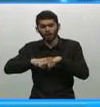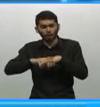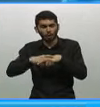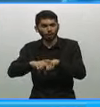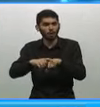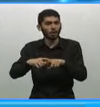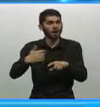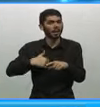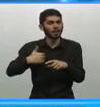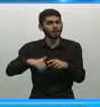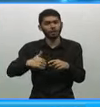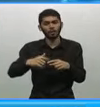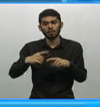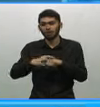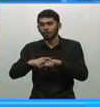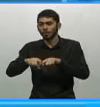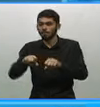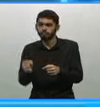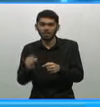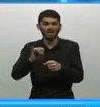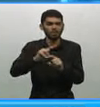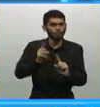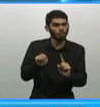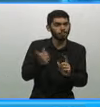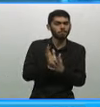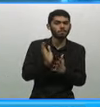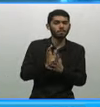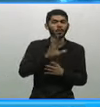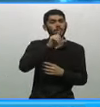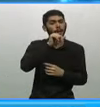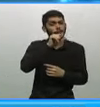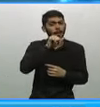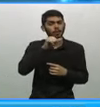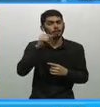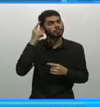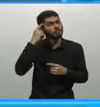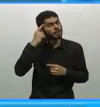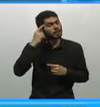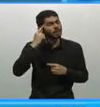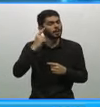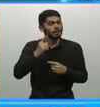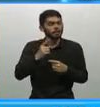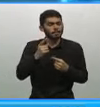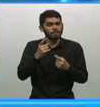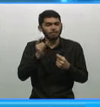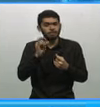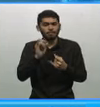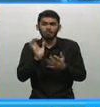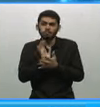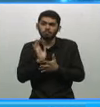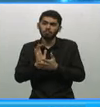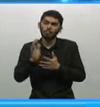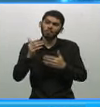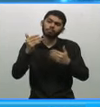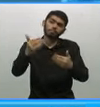argentino y el propio Martino, ¿no? Diciendo algunas cosas, guardándose otras, tratando de dar a entender. La verdad,